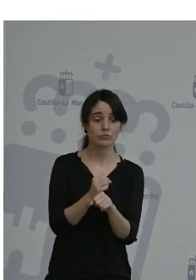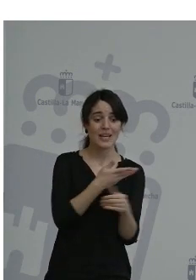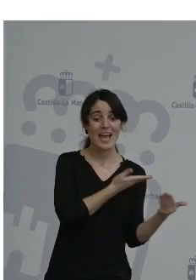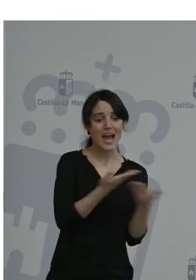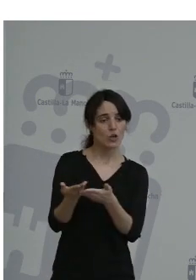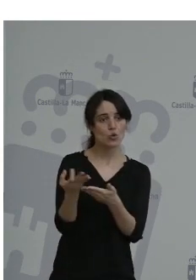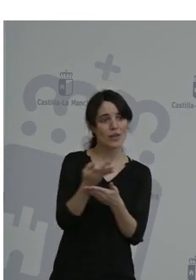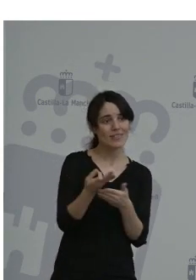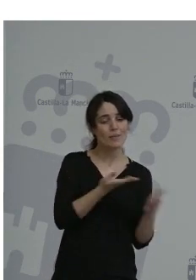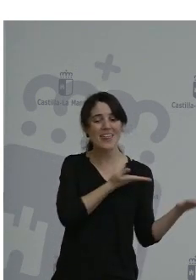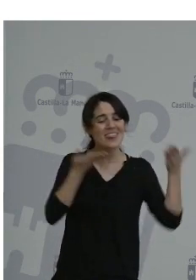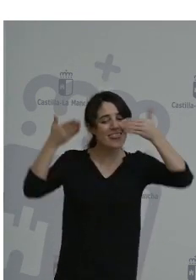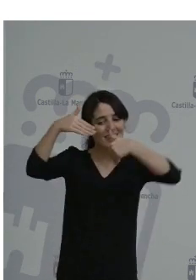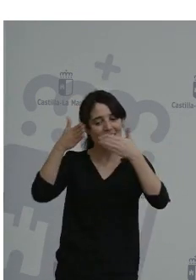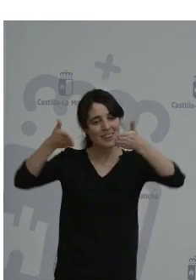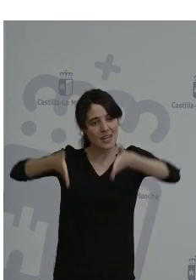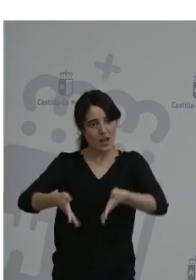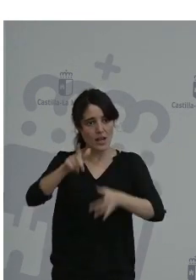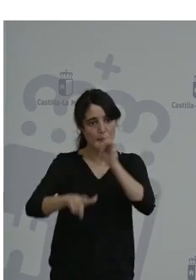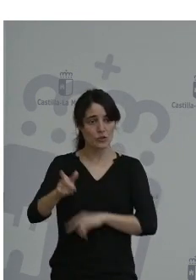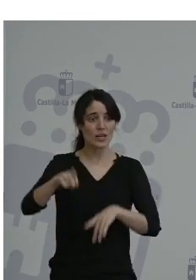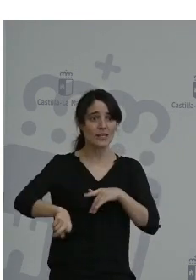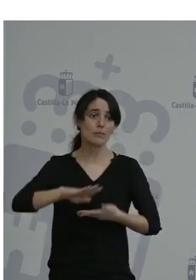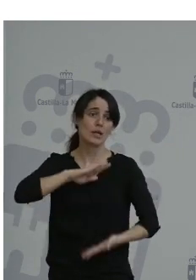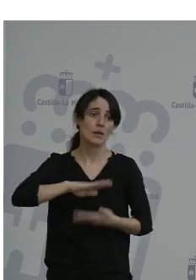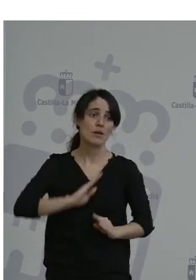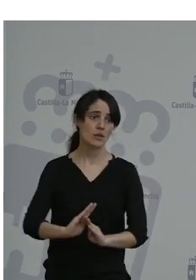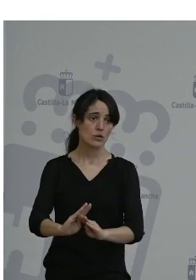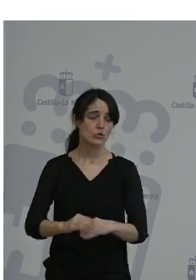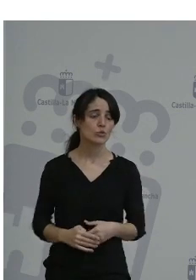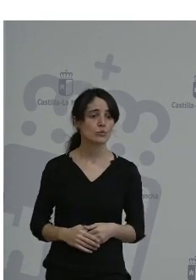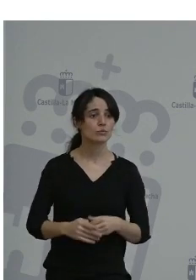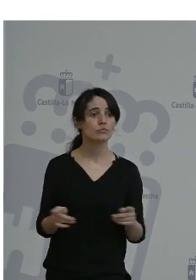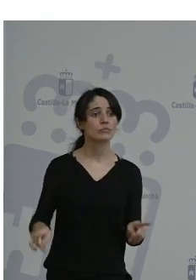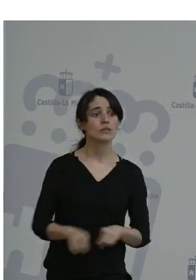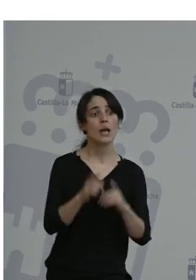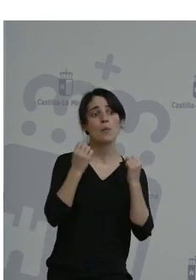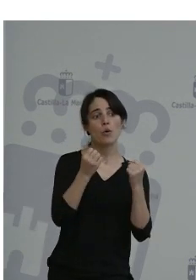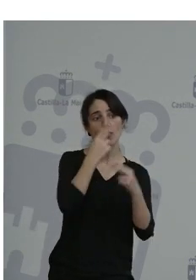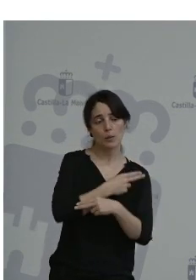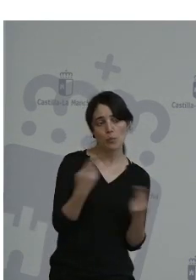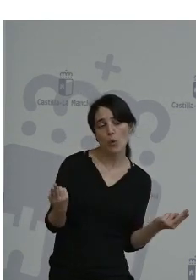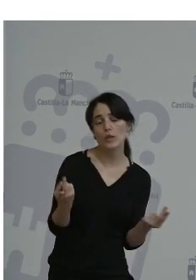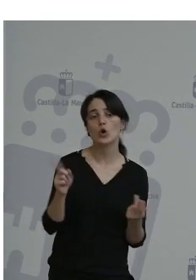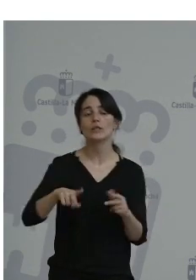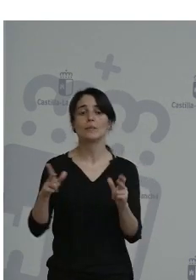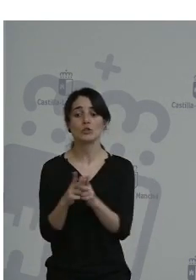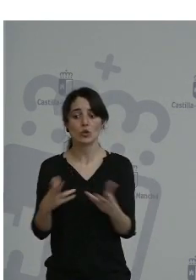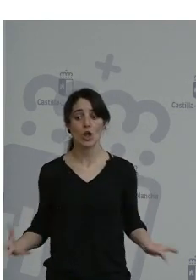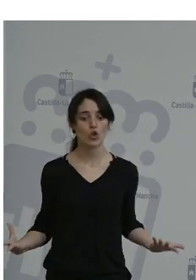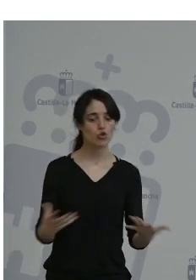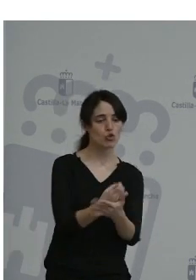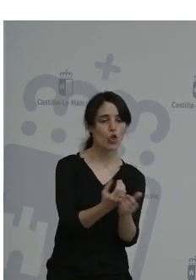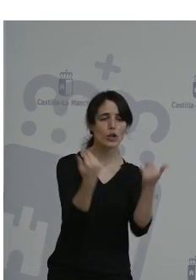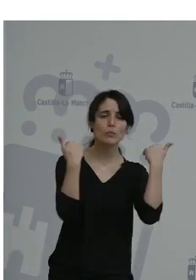persona y en sus potencialidades es tarea tanto del poder público como de la sociedad allanar el terreno